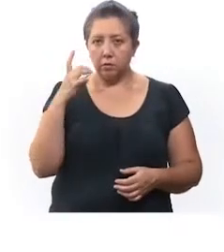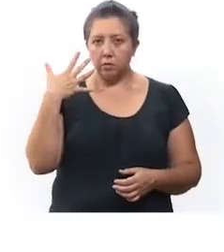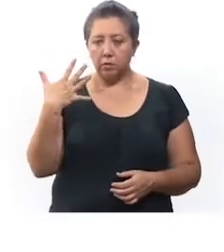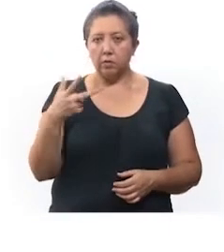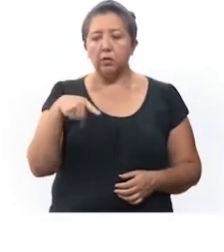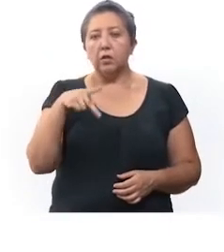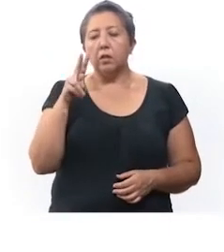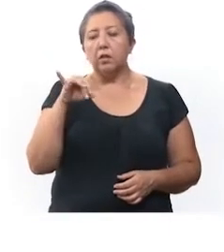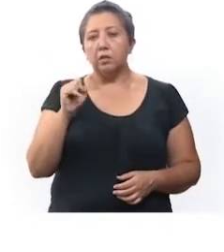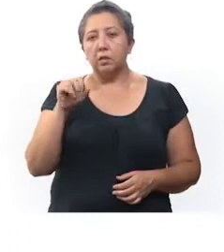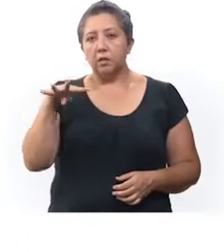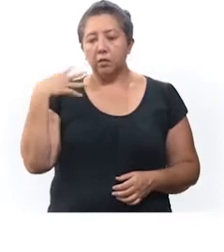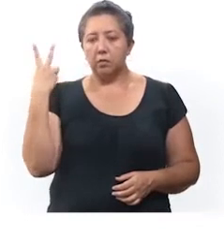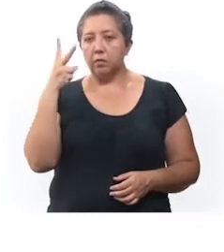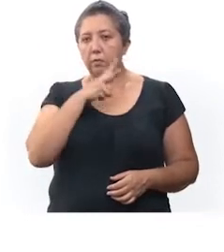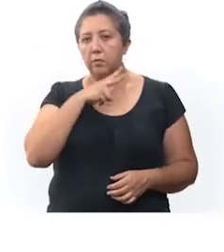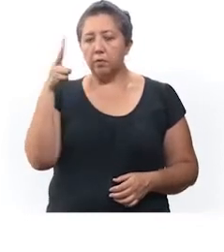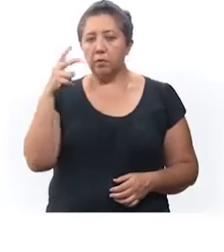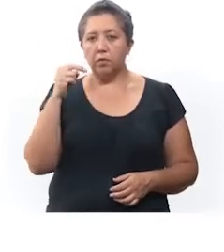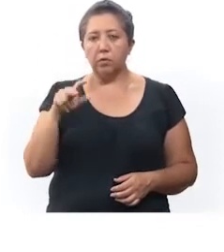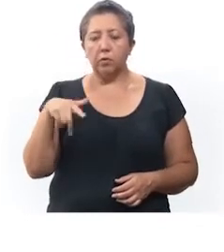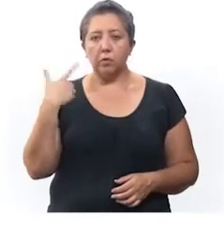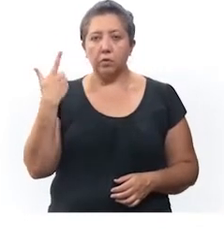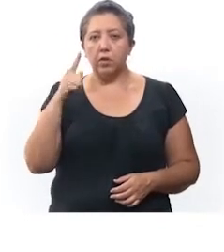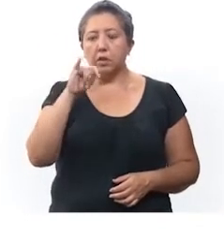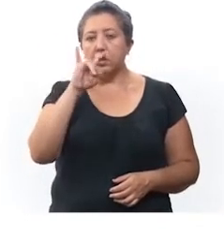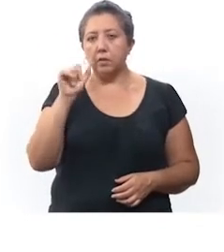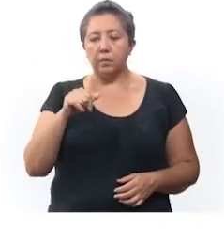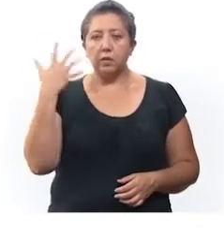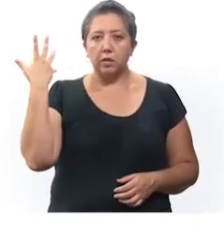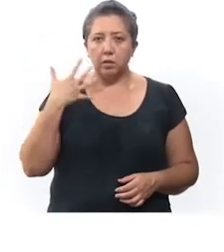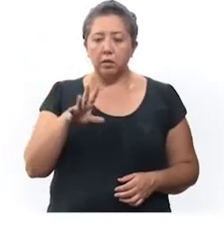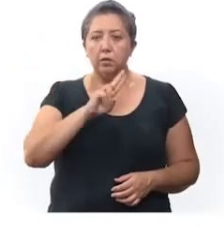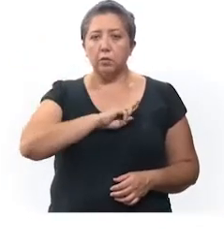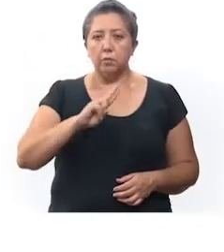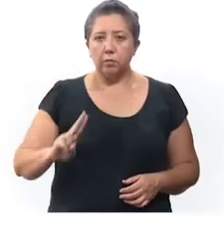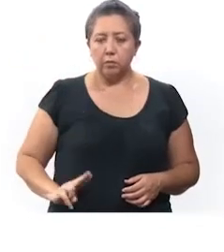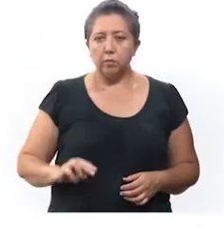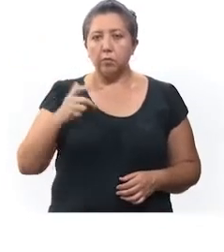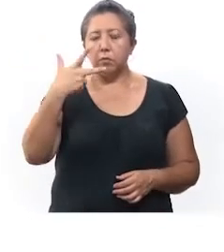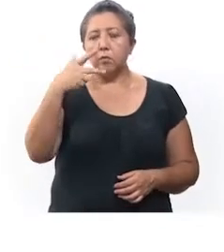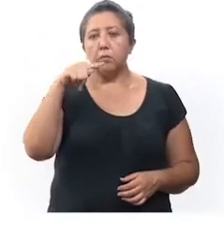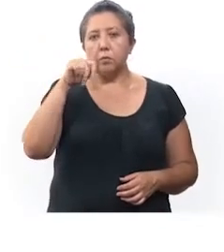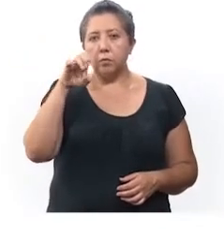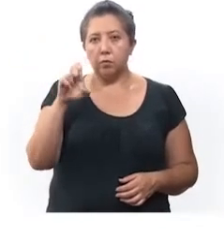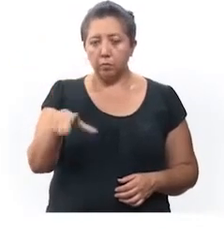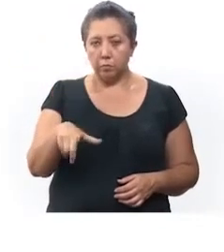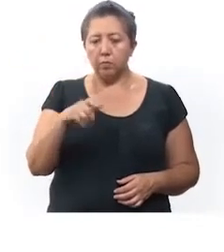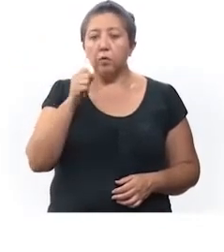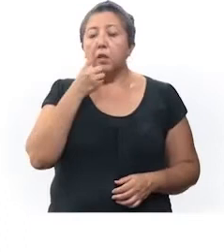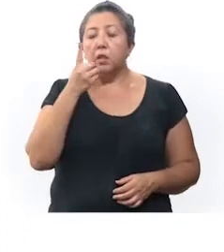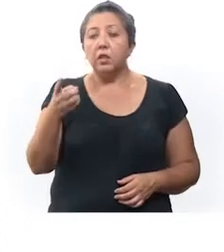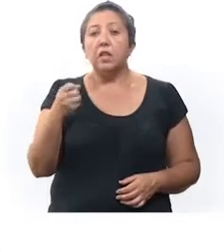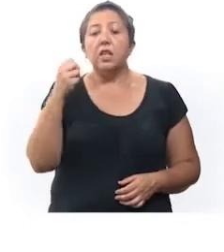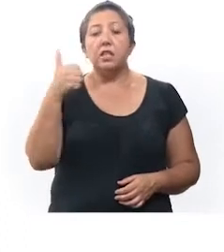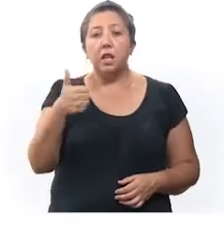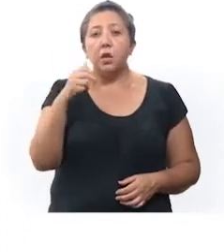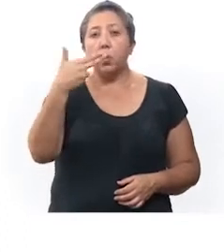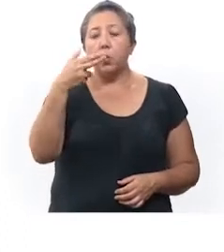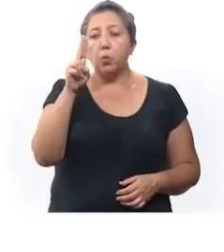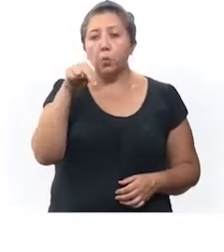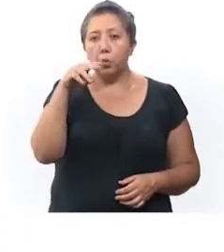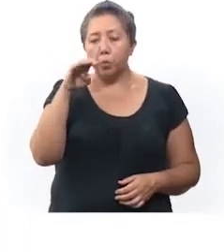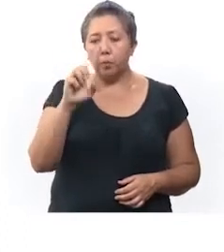35 en Canacín, 14 en Valladolid, 12 en Tizimín, 10 en Humán, 8 en Motul, 7 en Izamal y Peto, 6 en